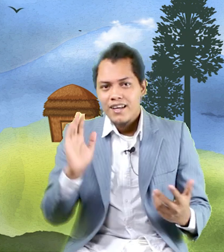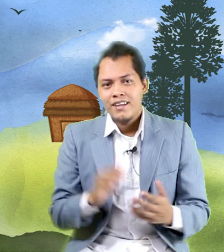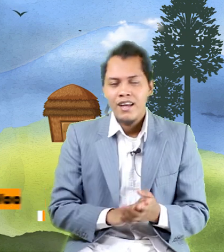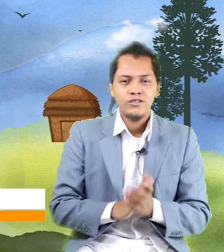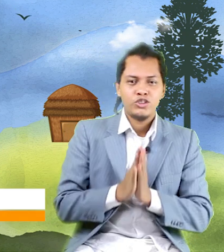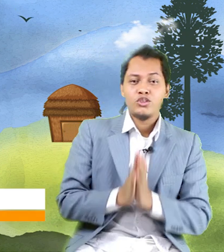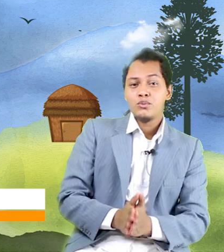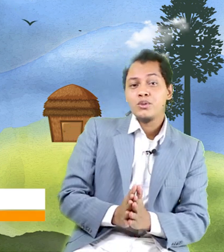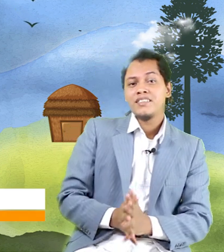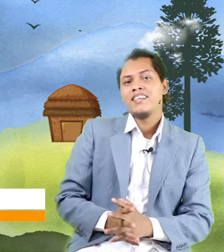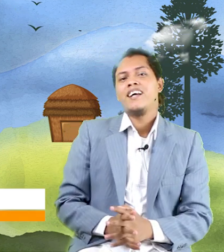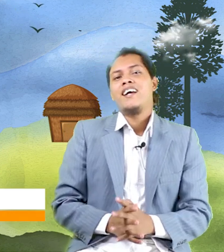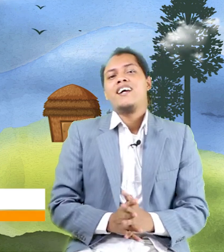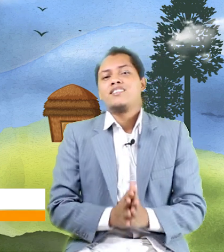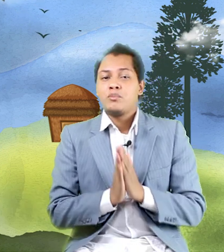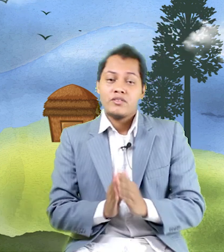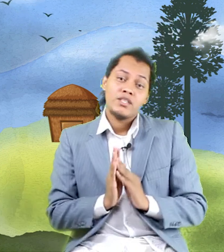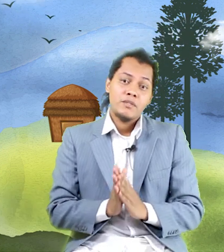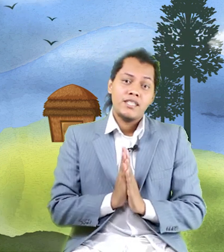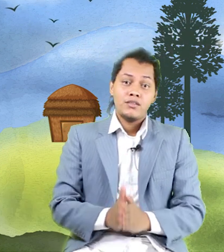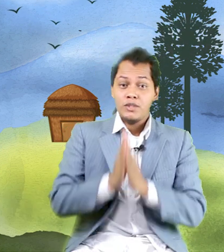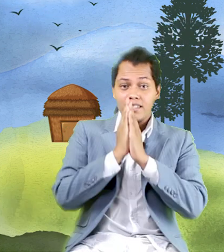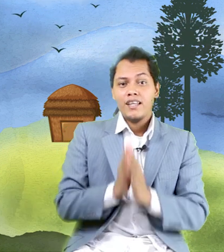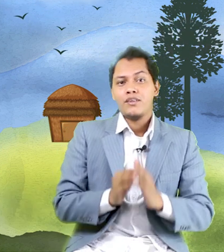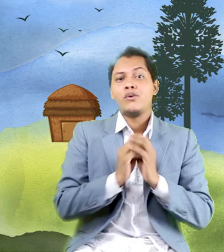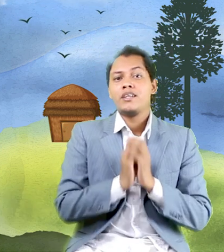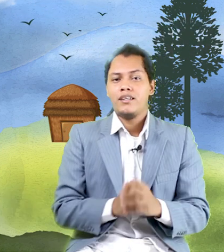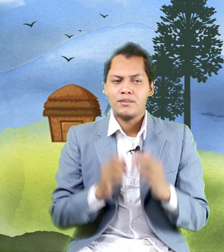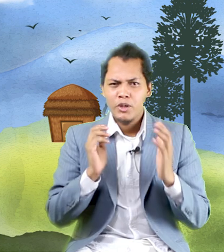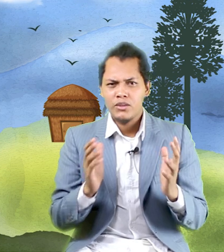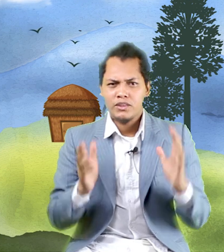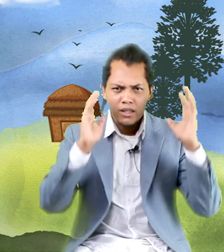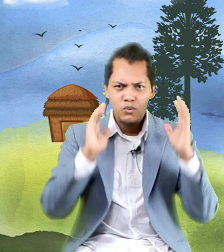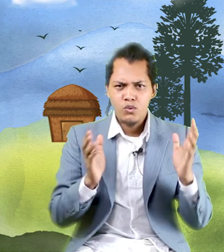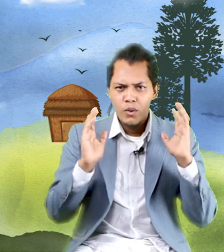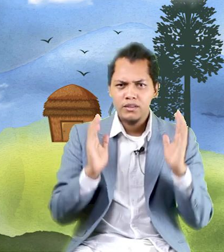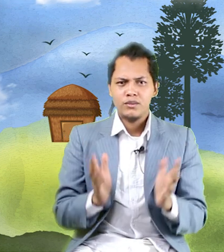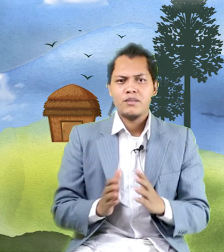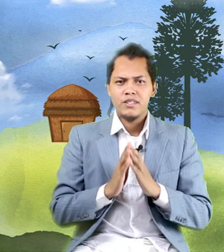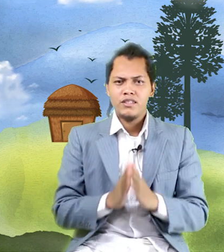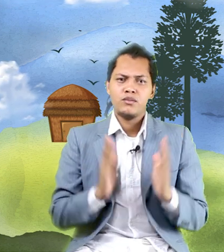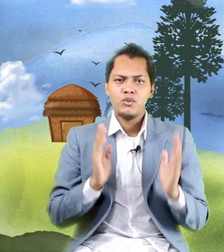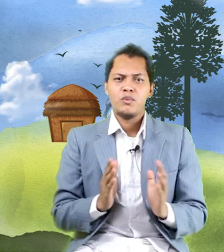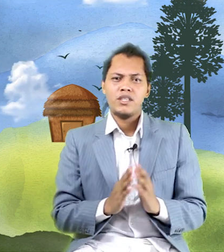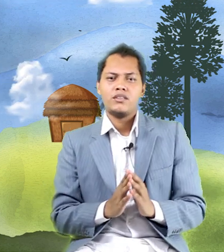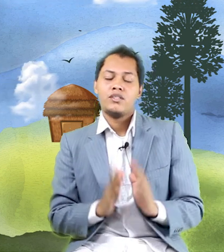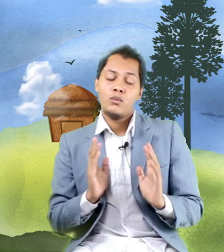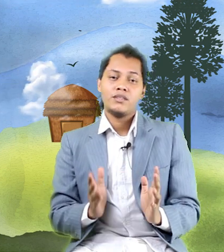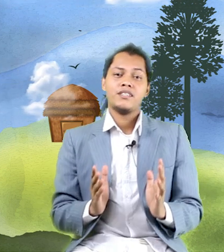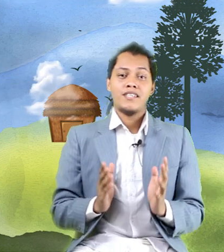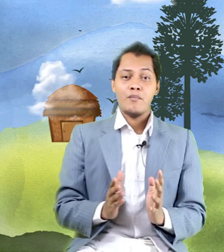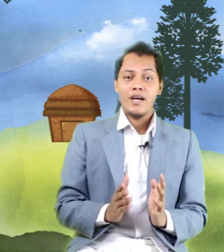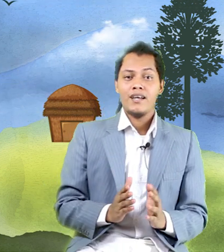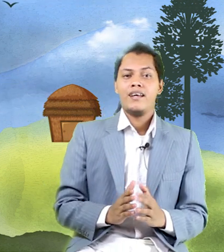Hola, hola, yo soy Yoon. Soy profesor de Miskito y el día de hoy les voy a contar un cuento en Miskito muy bonito.